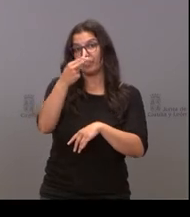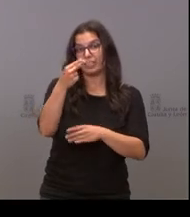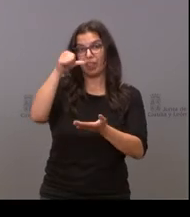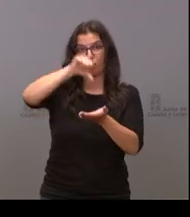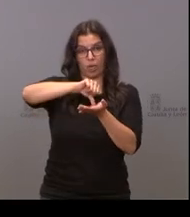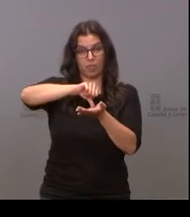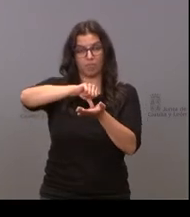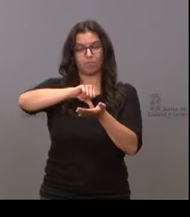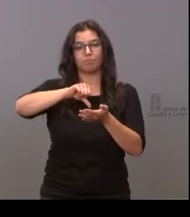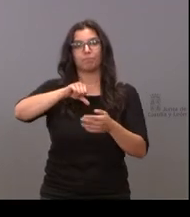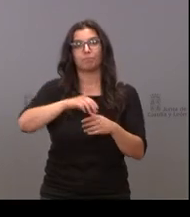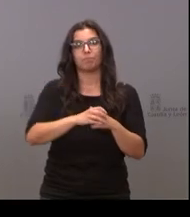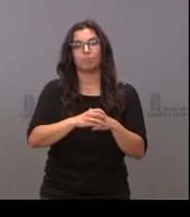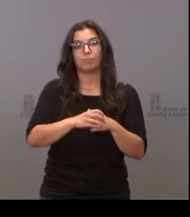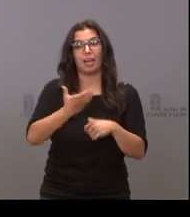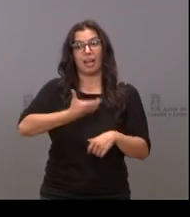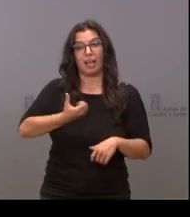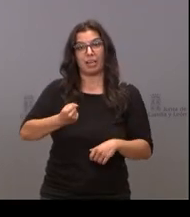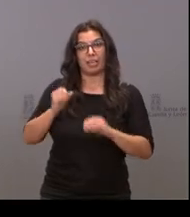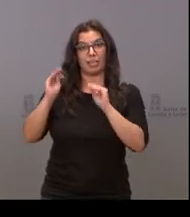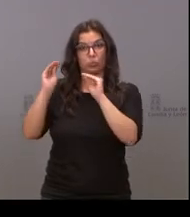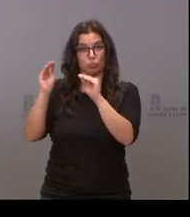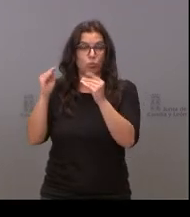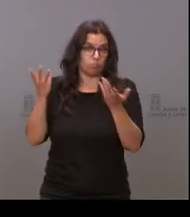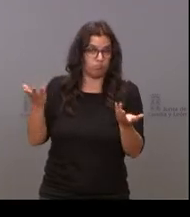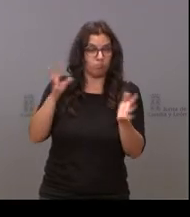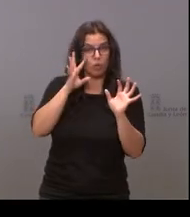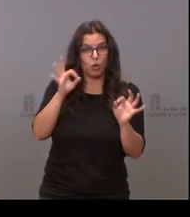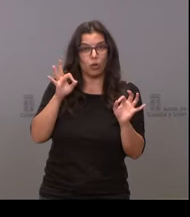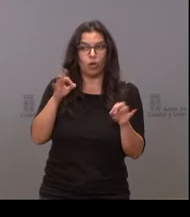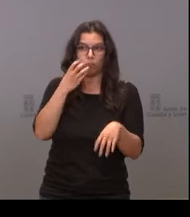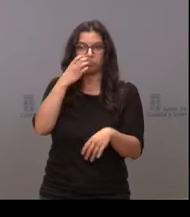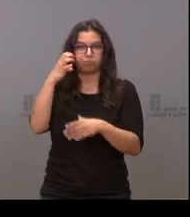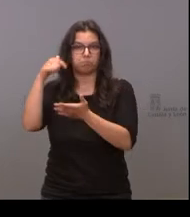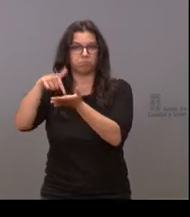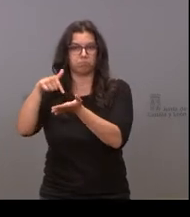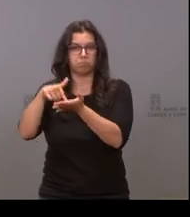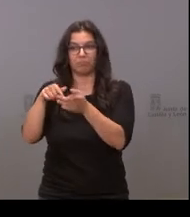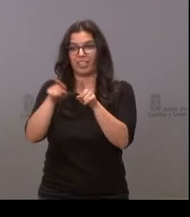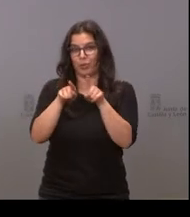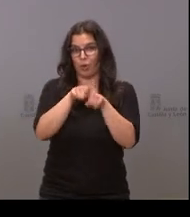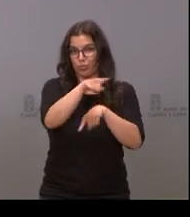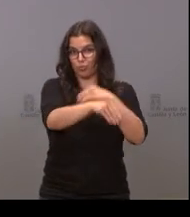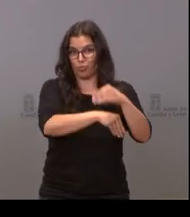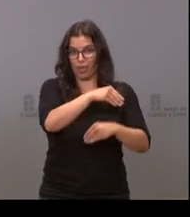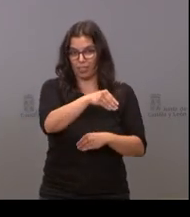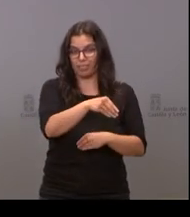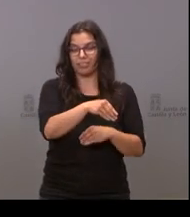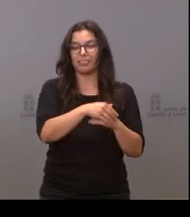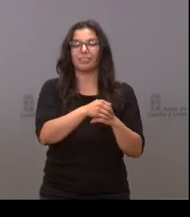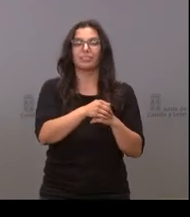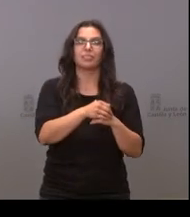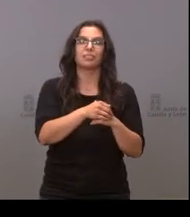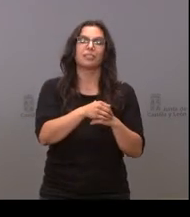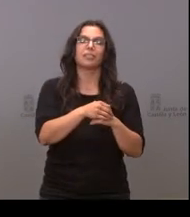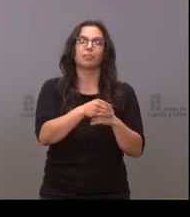comunidad y el alcalde como buen alcalde le reclamaba como tú has hecho y aquí en tu nombre en el de tu